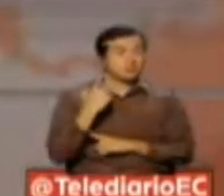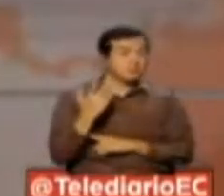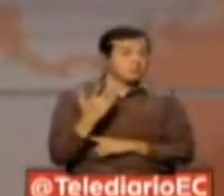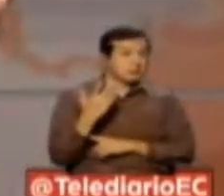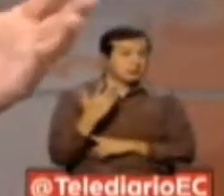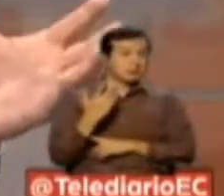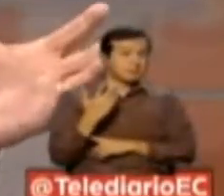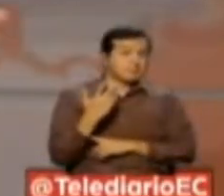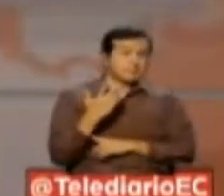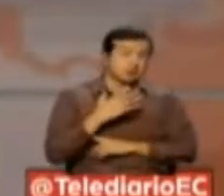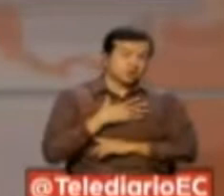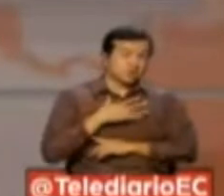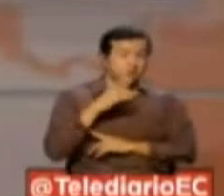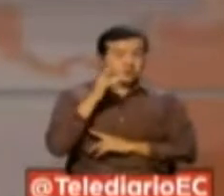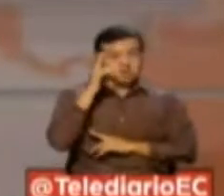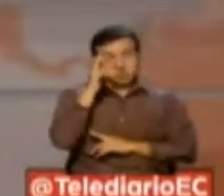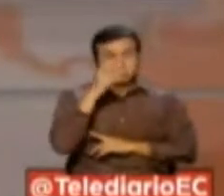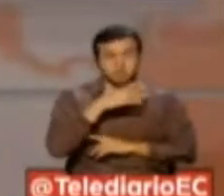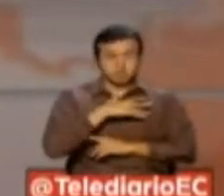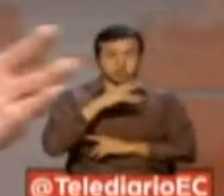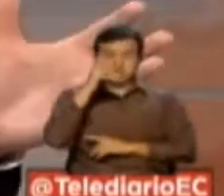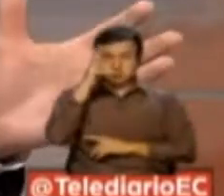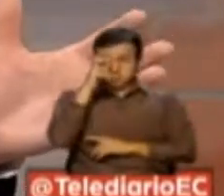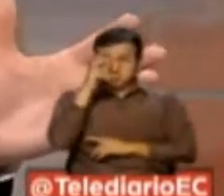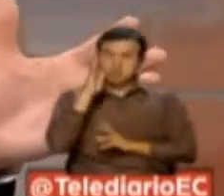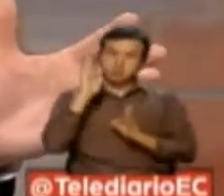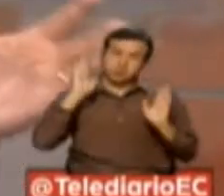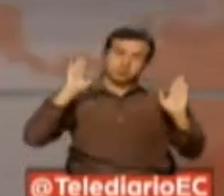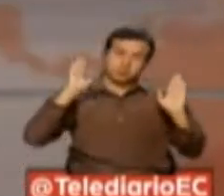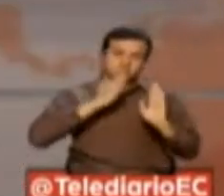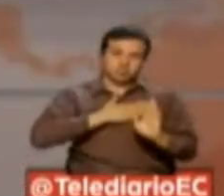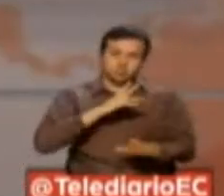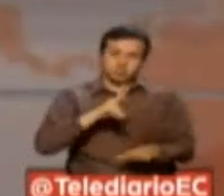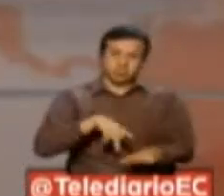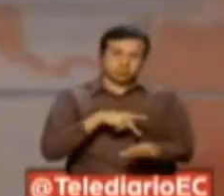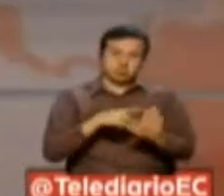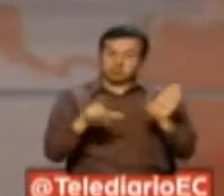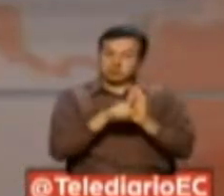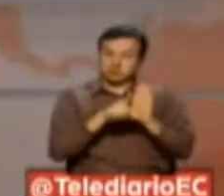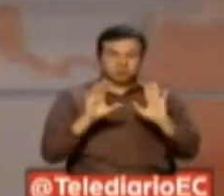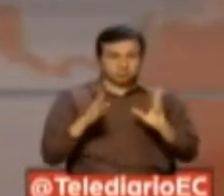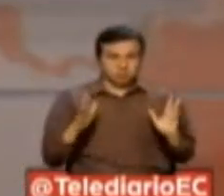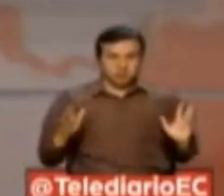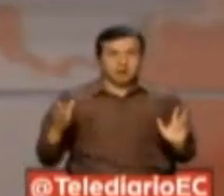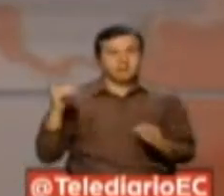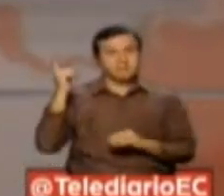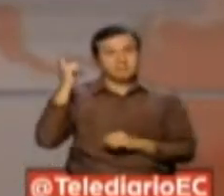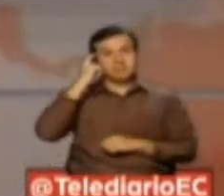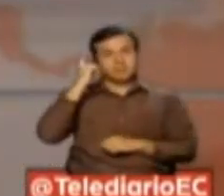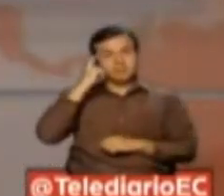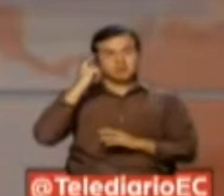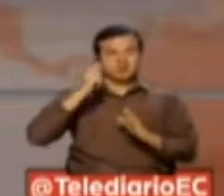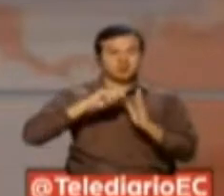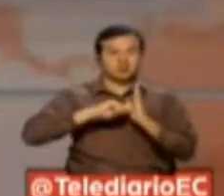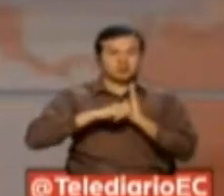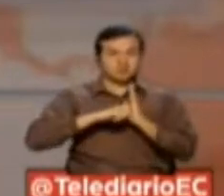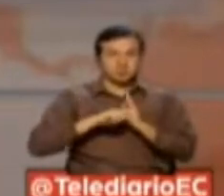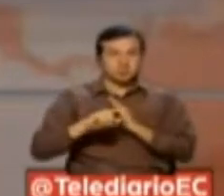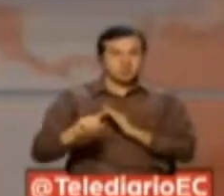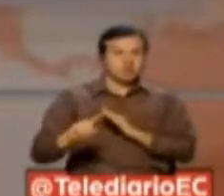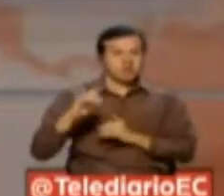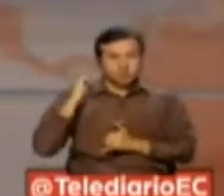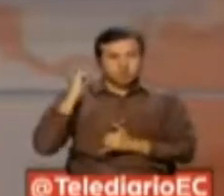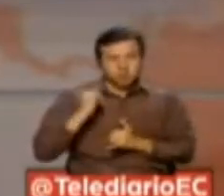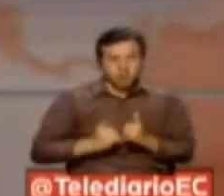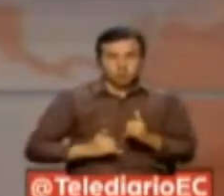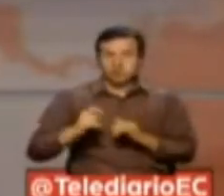yo creo y digamos pues yo no soy un experto legal pero me parece que la contraloría es el último juez